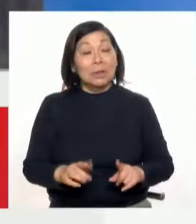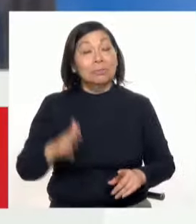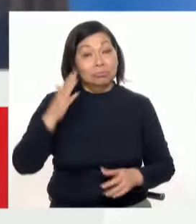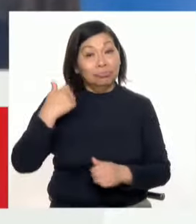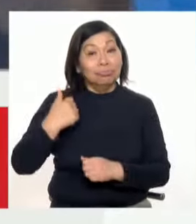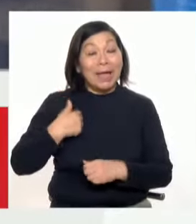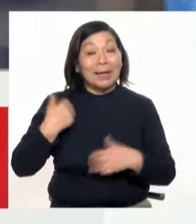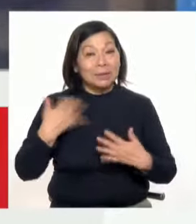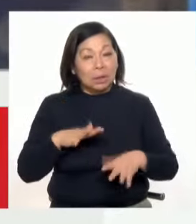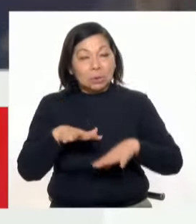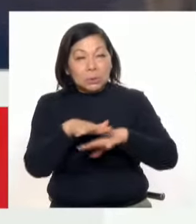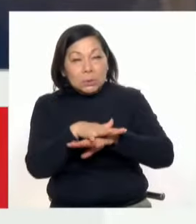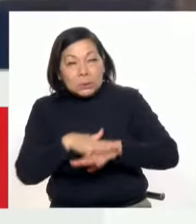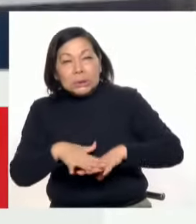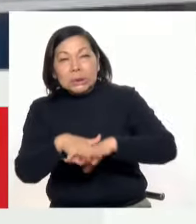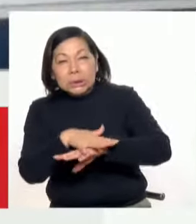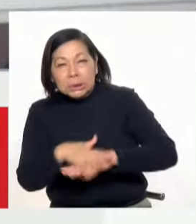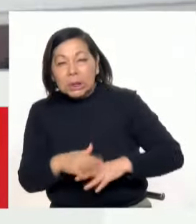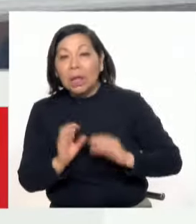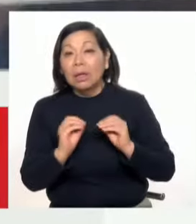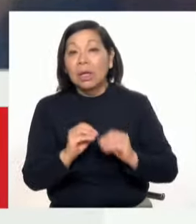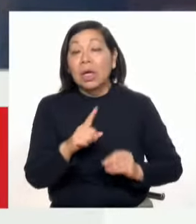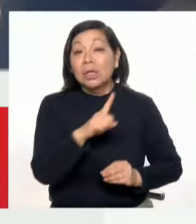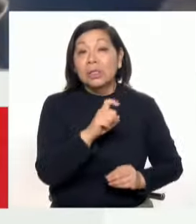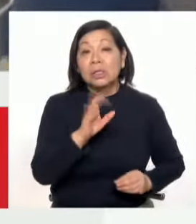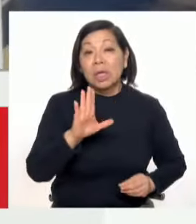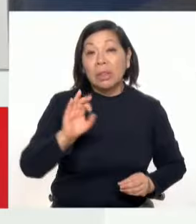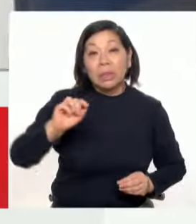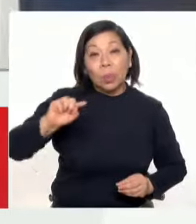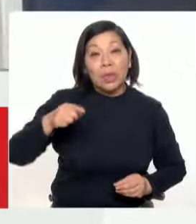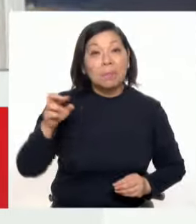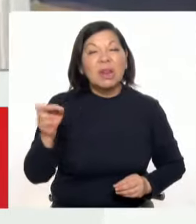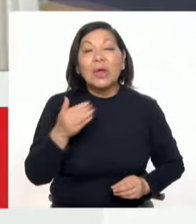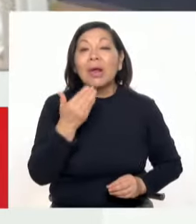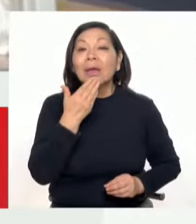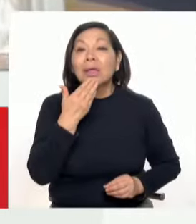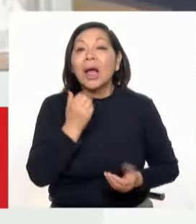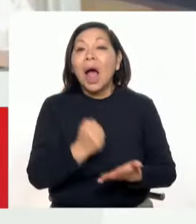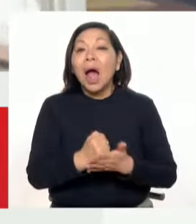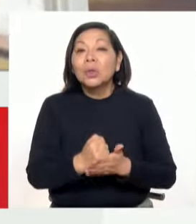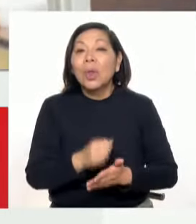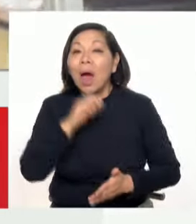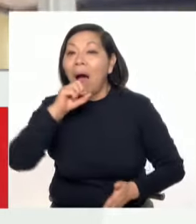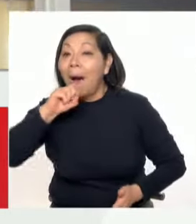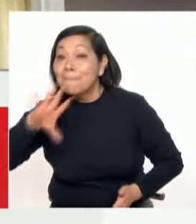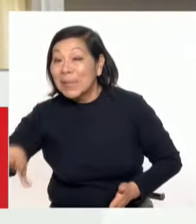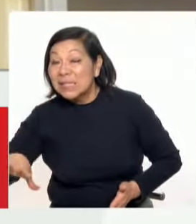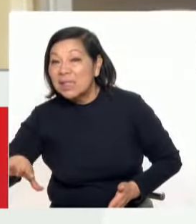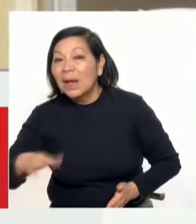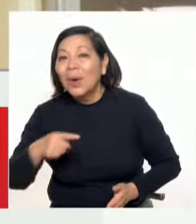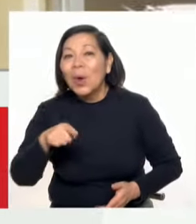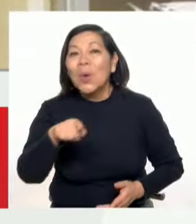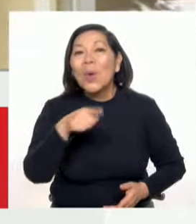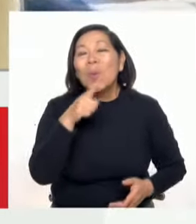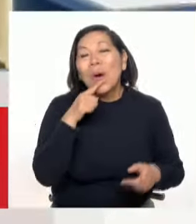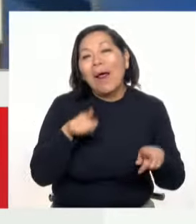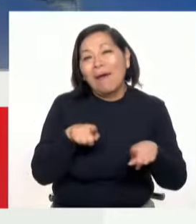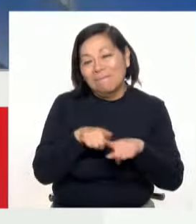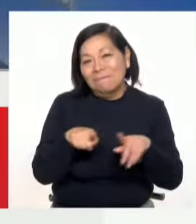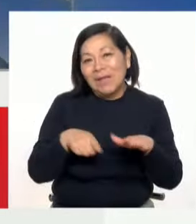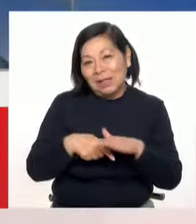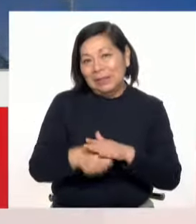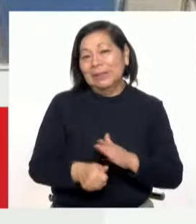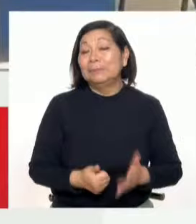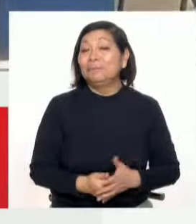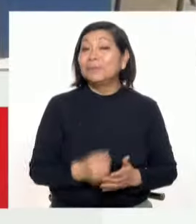Interior ya viene investigando y está ofreciendo $150,000 a quien ayude a dar información, sobre todo que logre